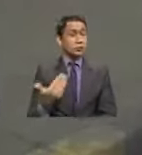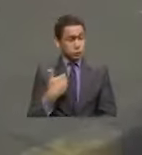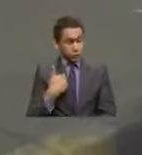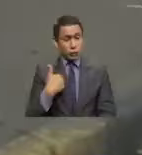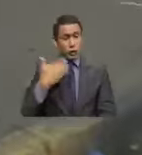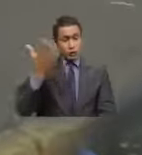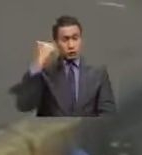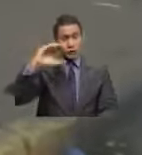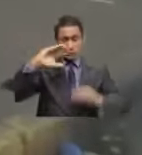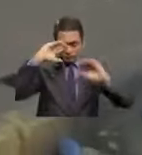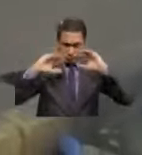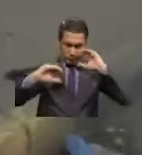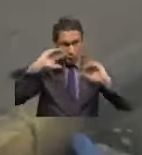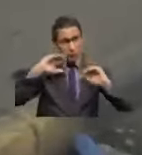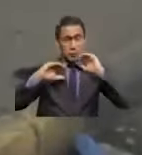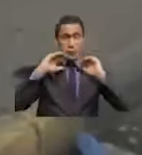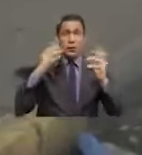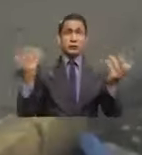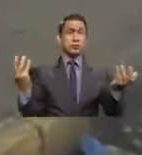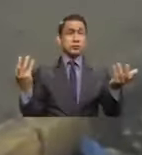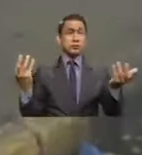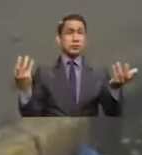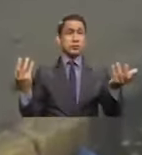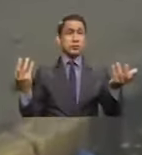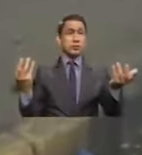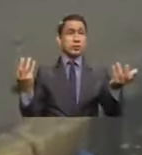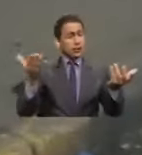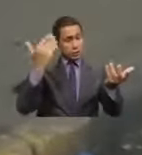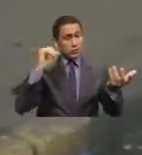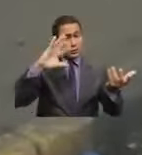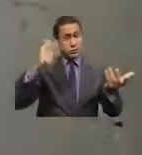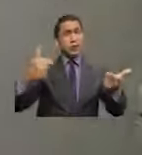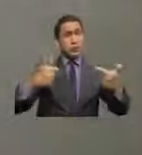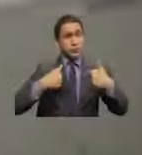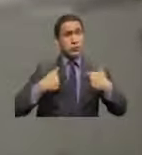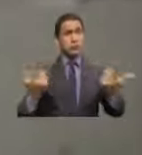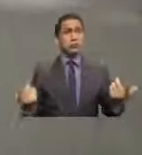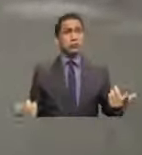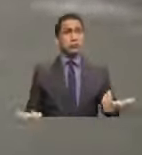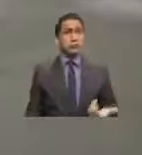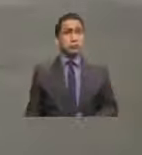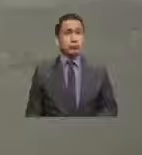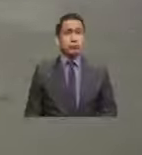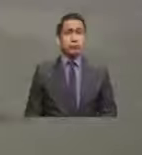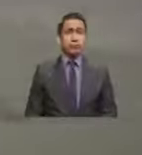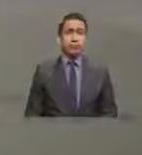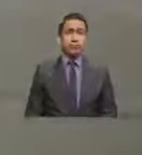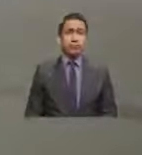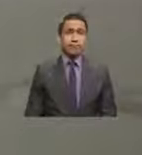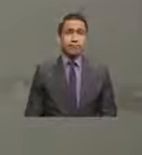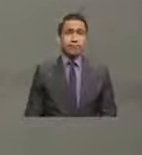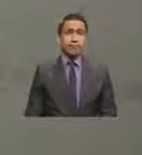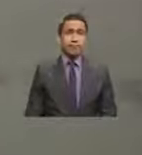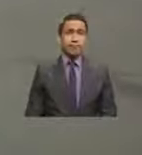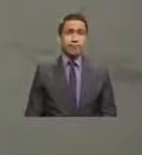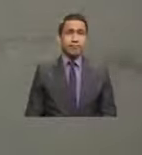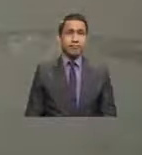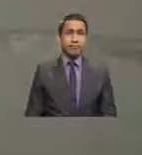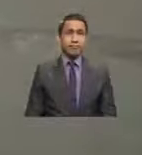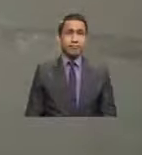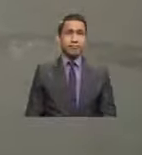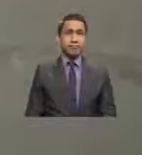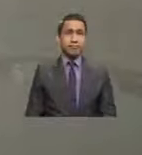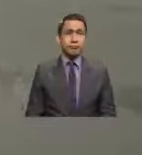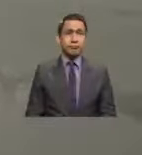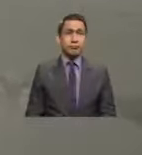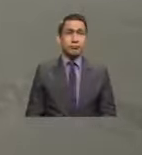todo. Solo a mí me sirven y ellos me roban por gusto. Caballero. Buenas tardes, José Delgado. Buenas tardes. ¿Qué? Venimos haciendo